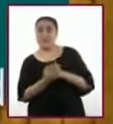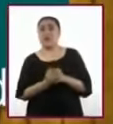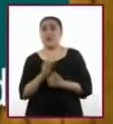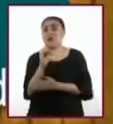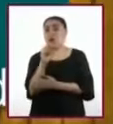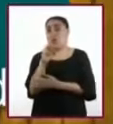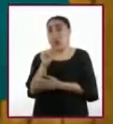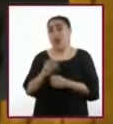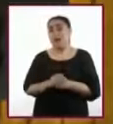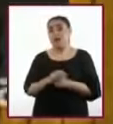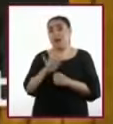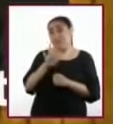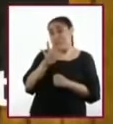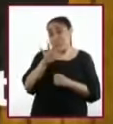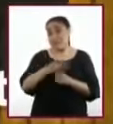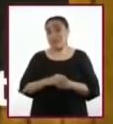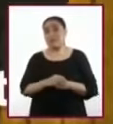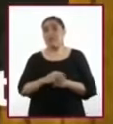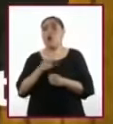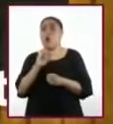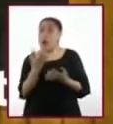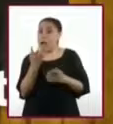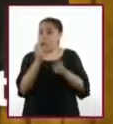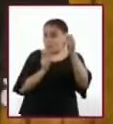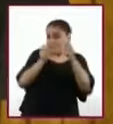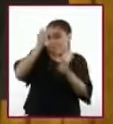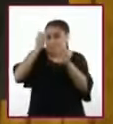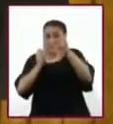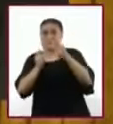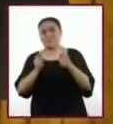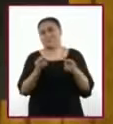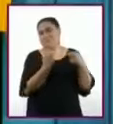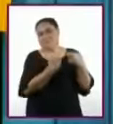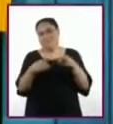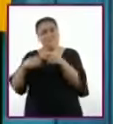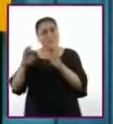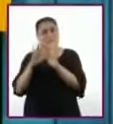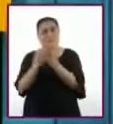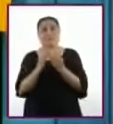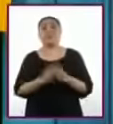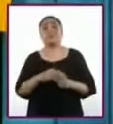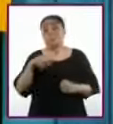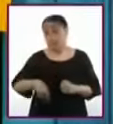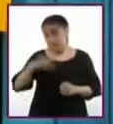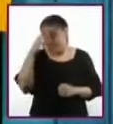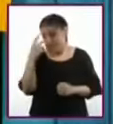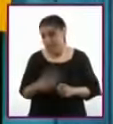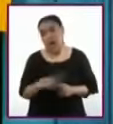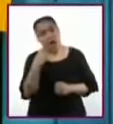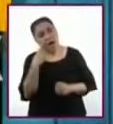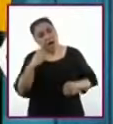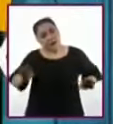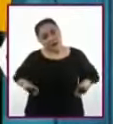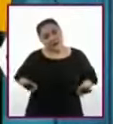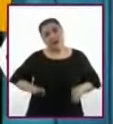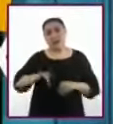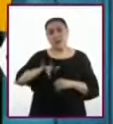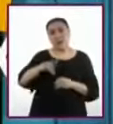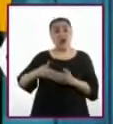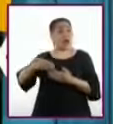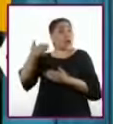de dedal, por manipulación directa, por mencionar algunos. En México, la tradición de los títeres se remonta